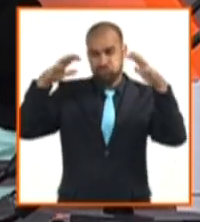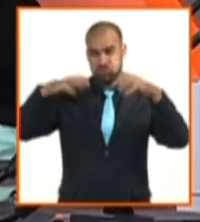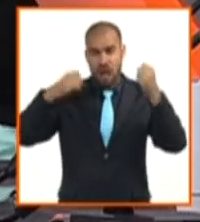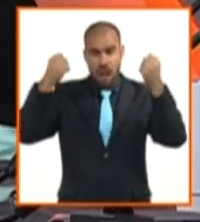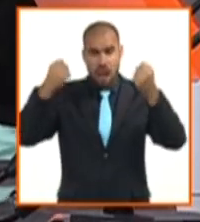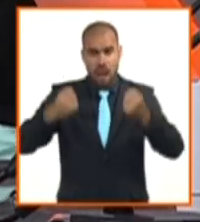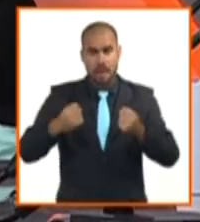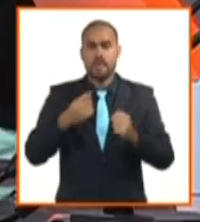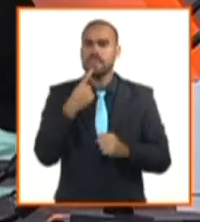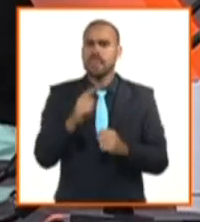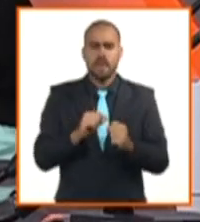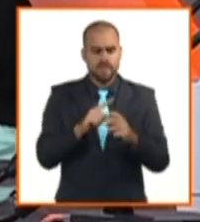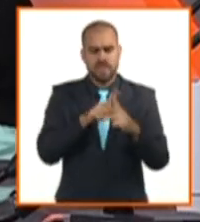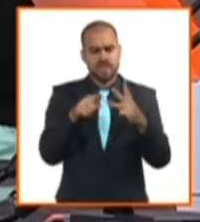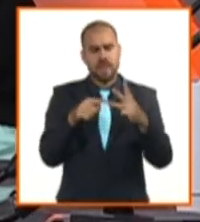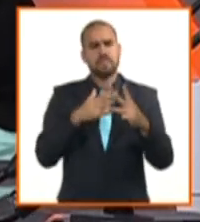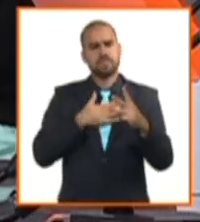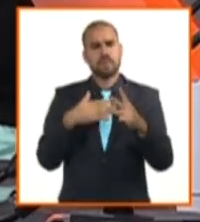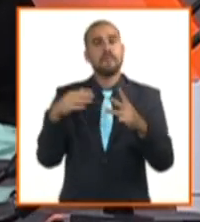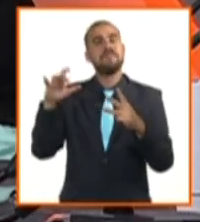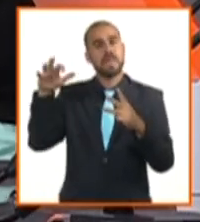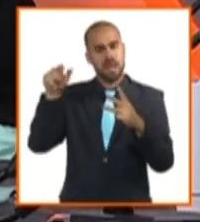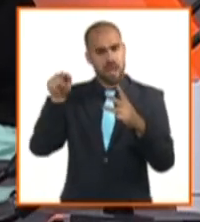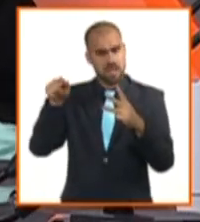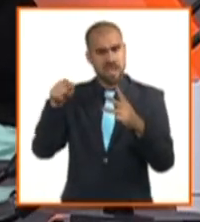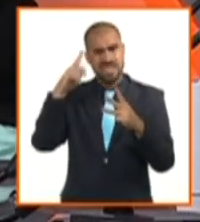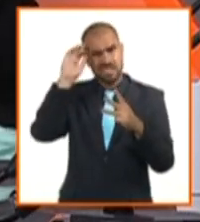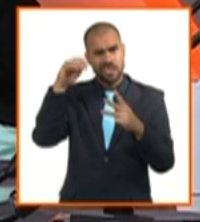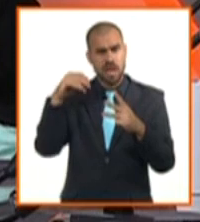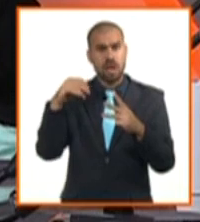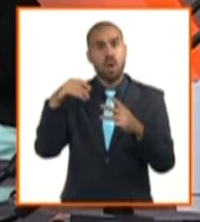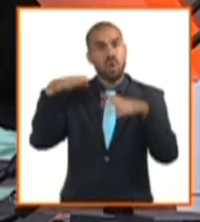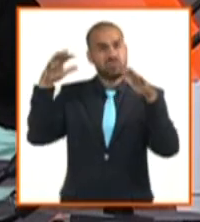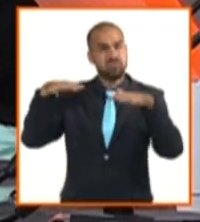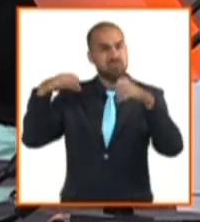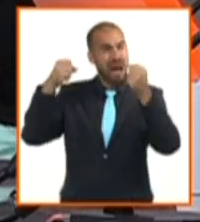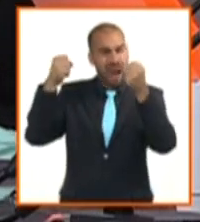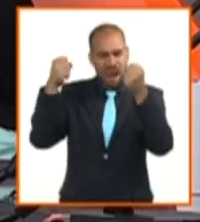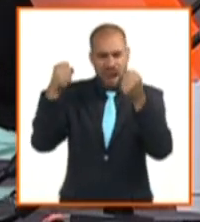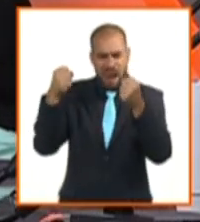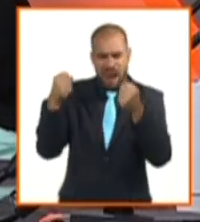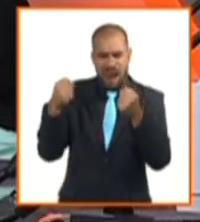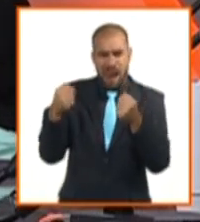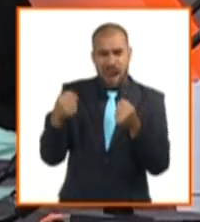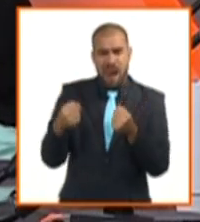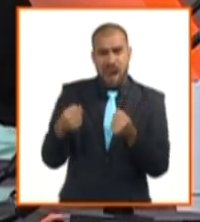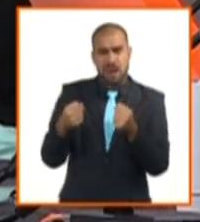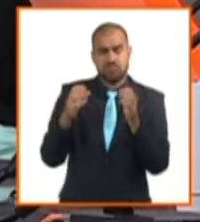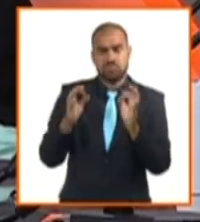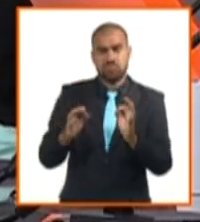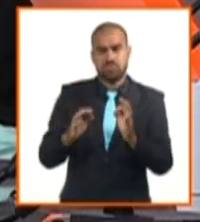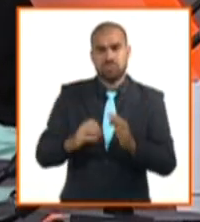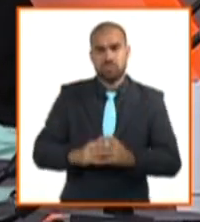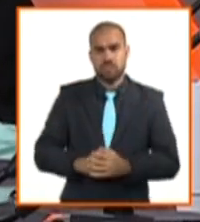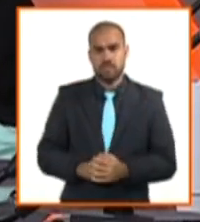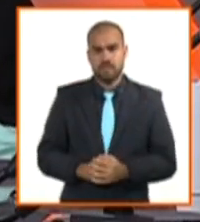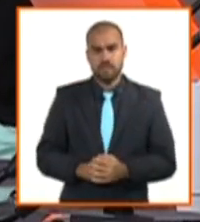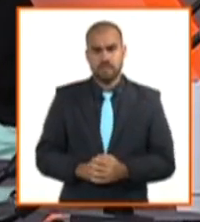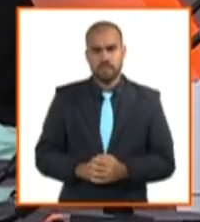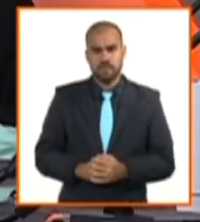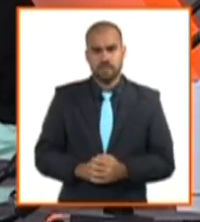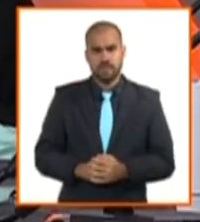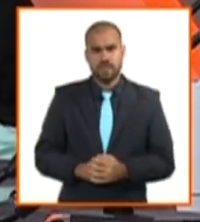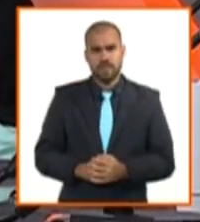de pinar del río con un reporte de más de 200 milímetros ya acumulados de lluvia a paso real de san diego